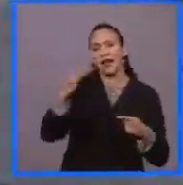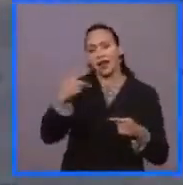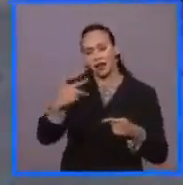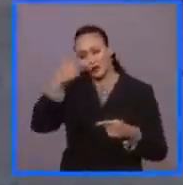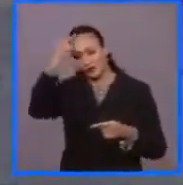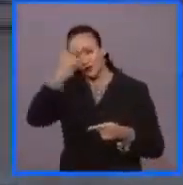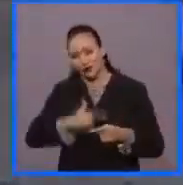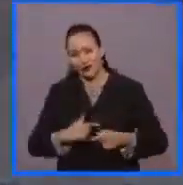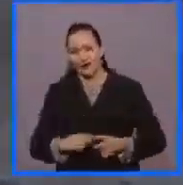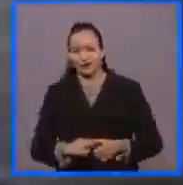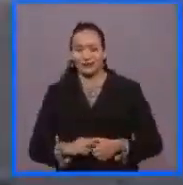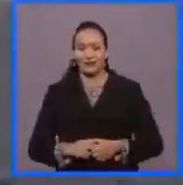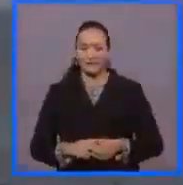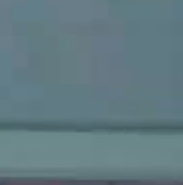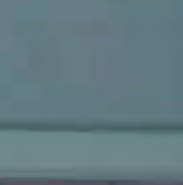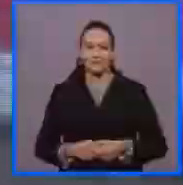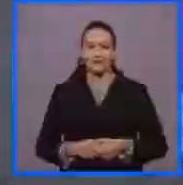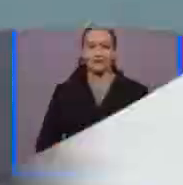8 de la noche.